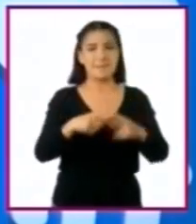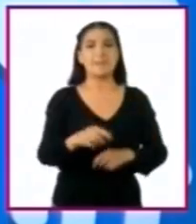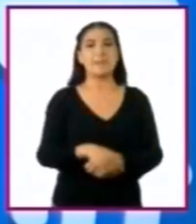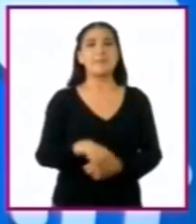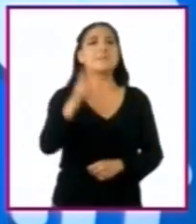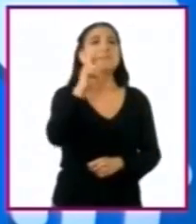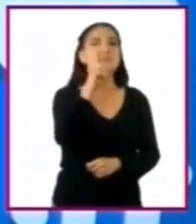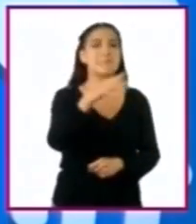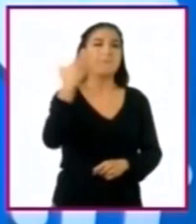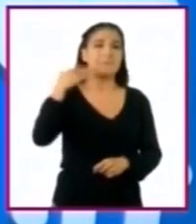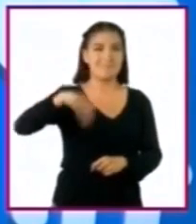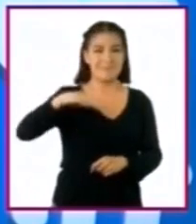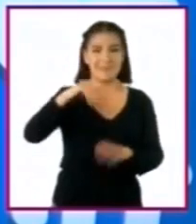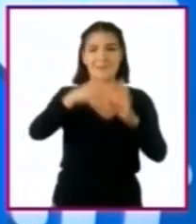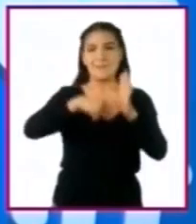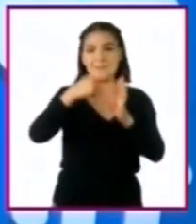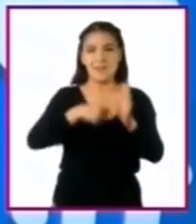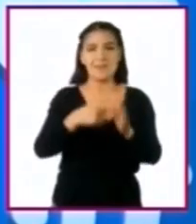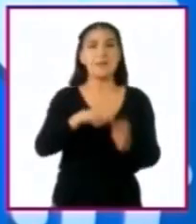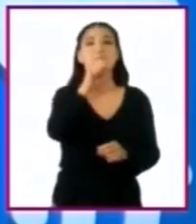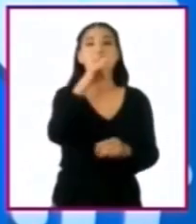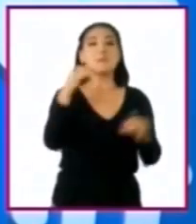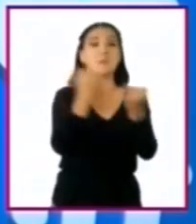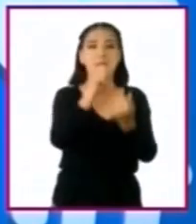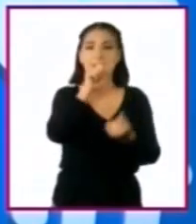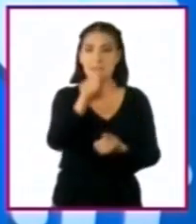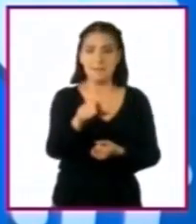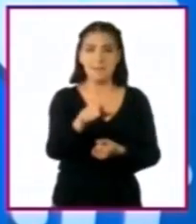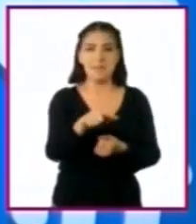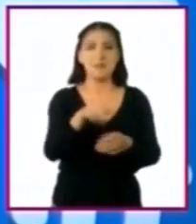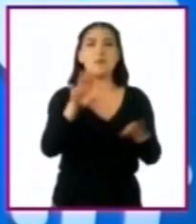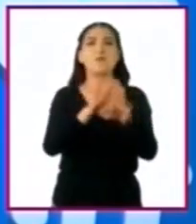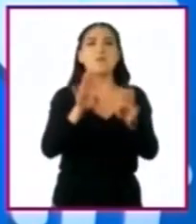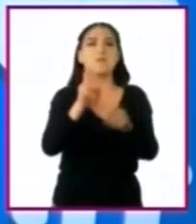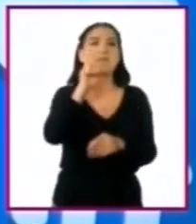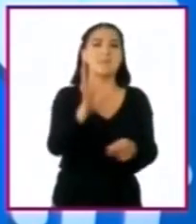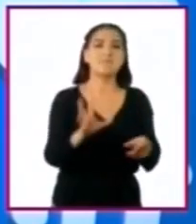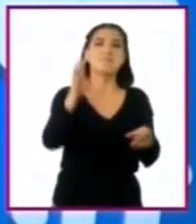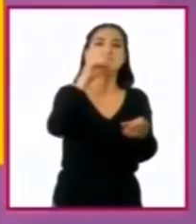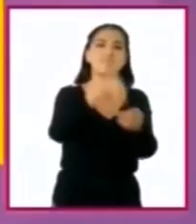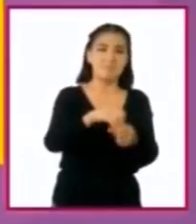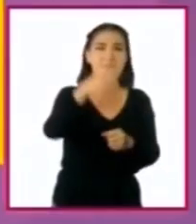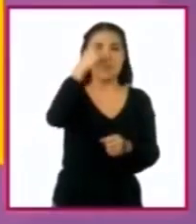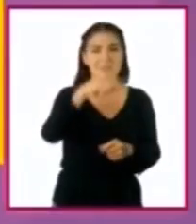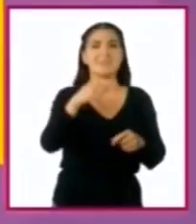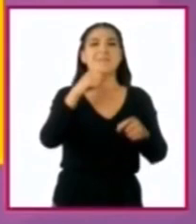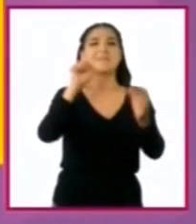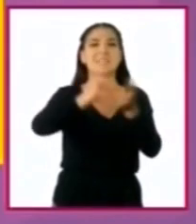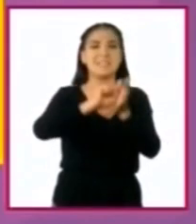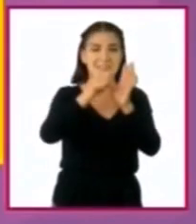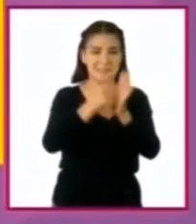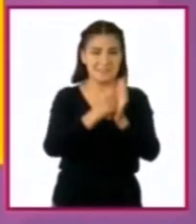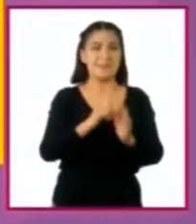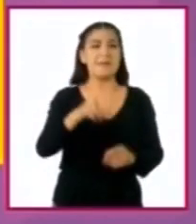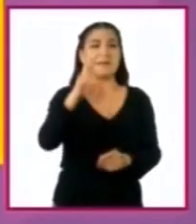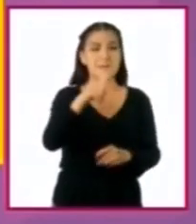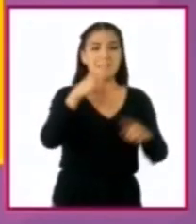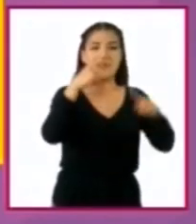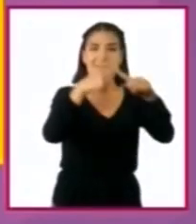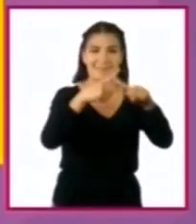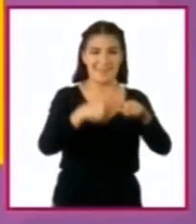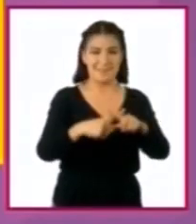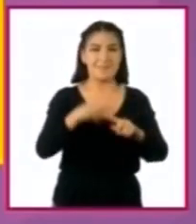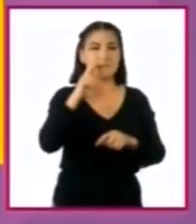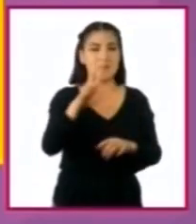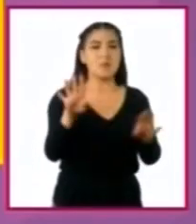que vimos en el video y de la misma manera aplicamos las reglas de los signos. Veremos una tabla en la que se